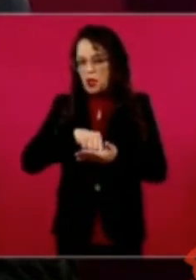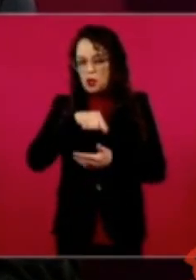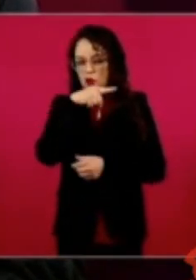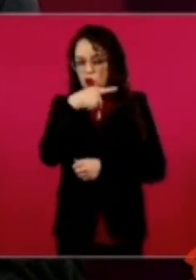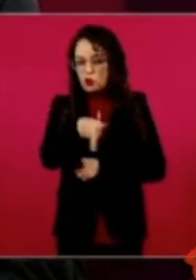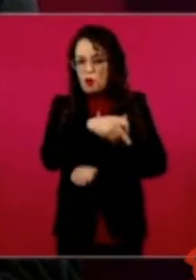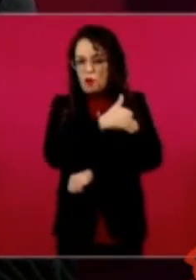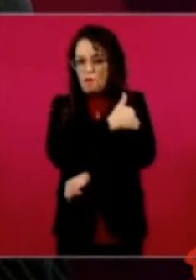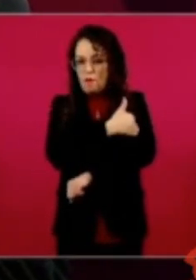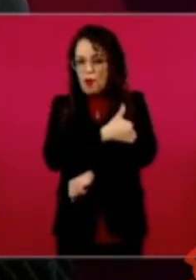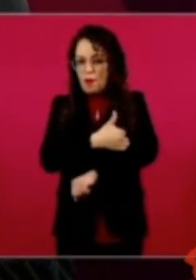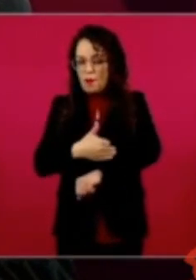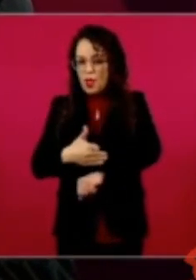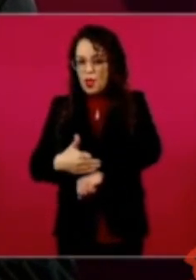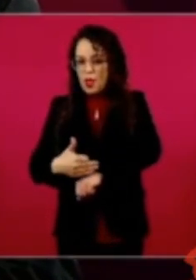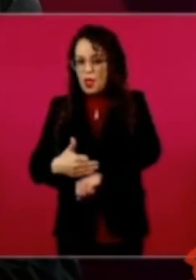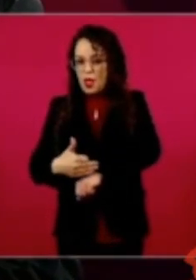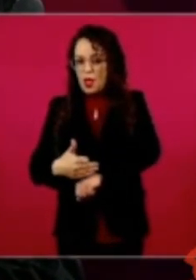no valoró